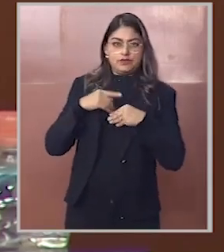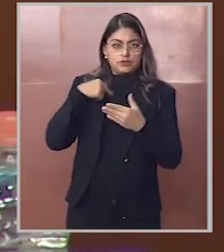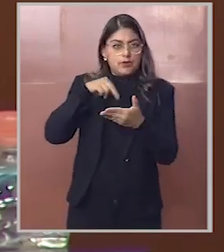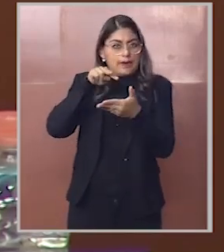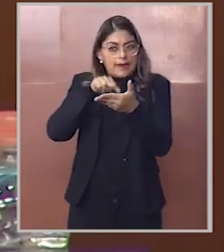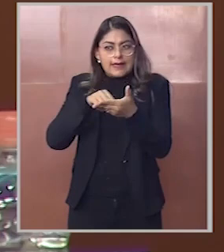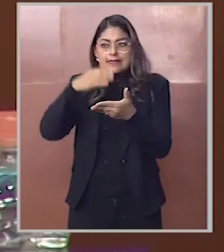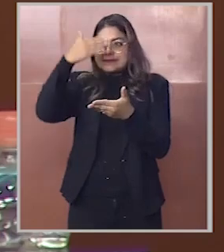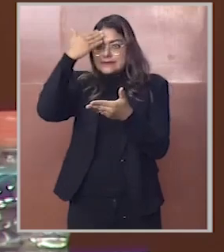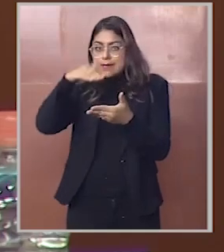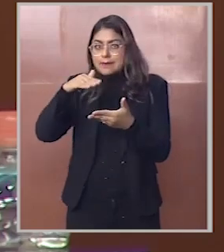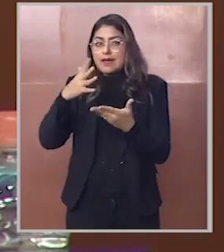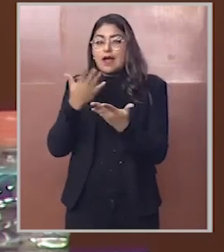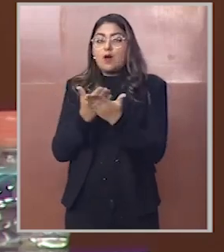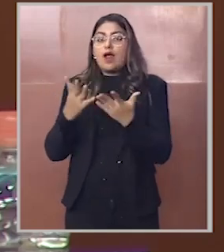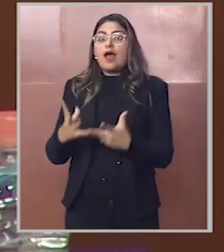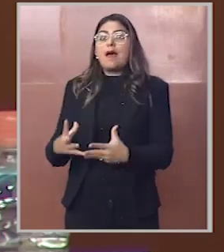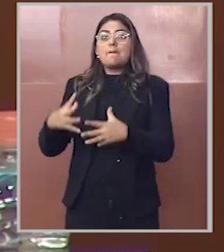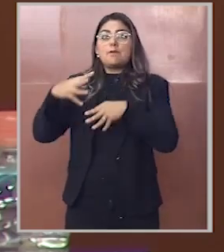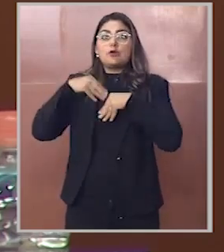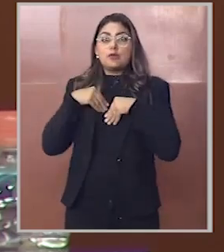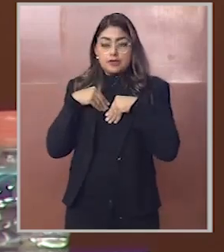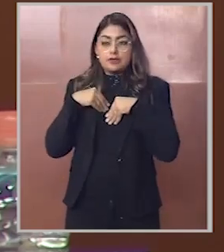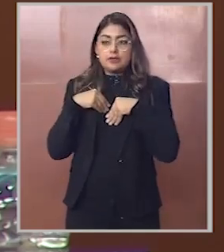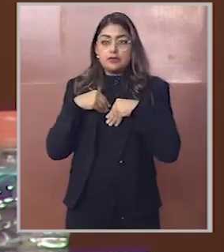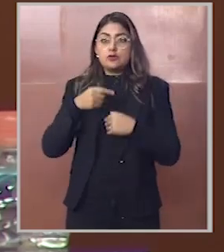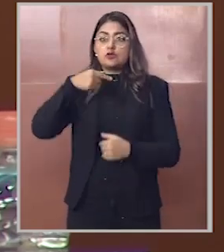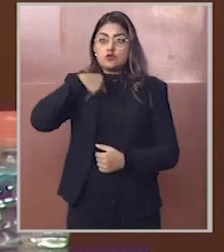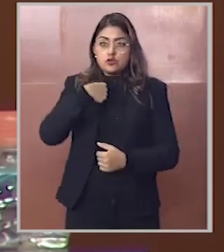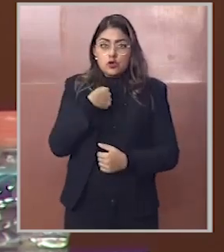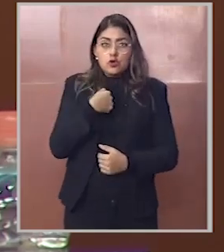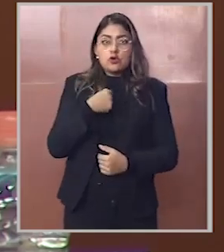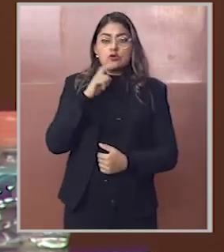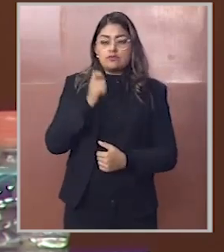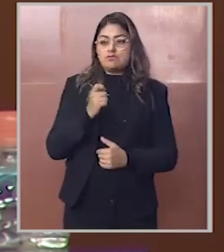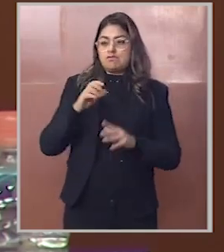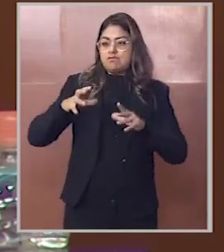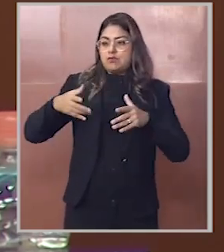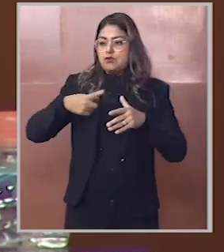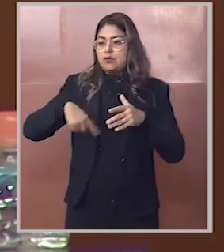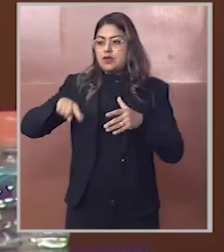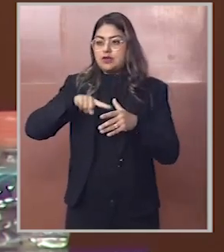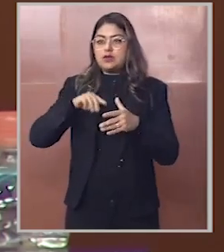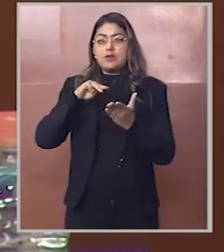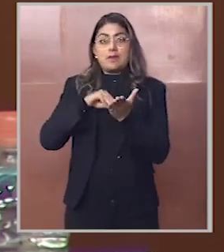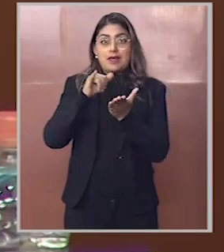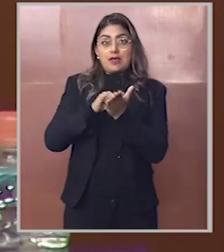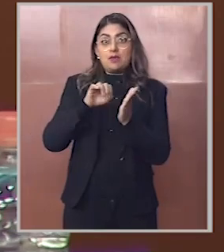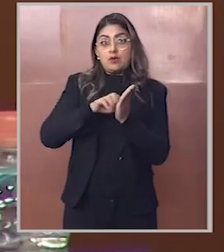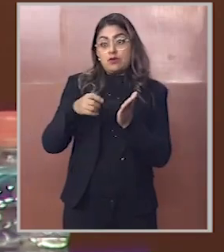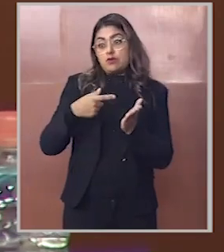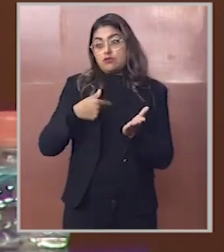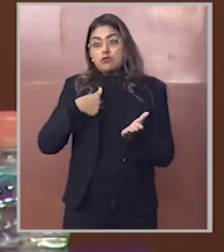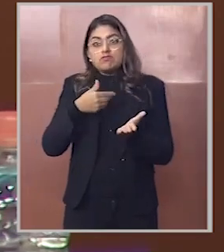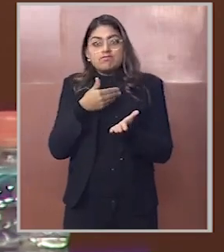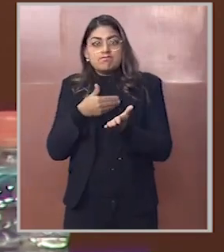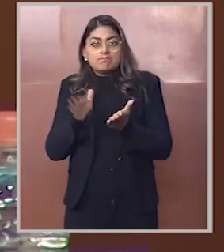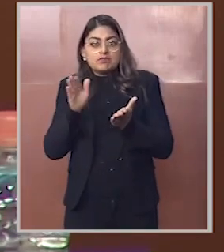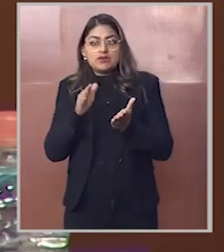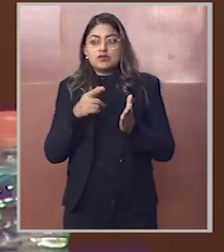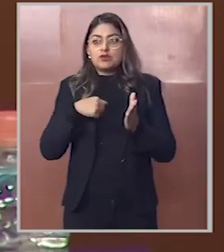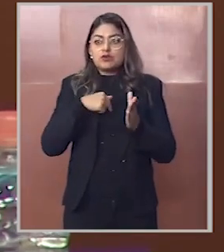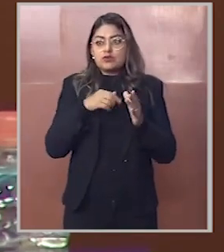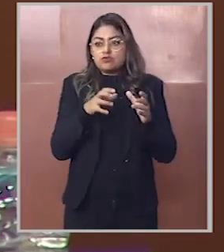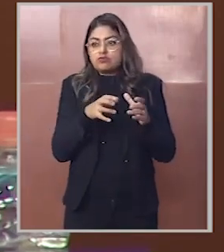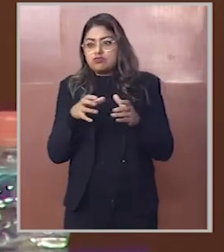que como población originaria se nos ha despojado de muchas cosas entre ellos de la identidad y de nuestro poder